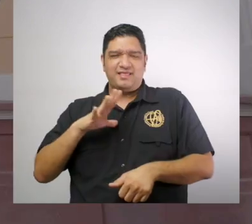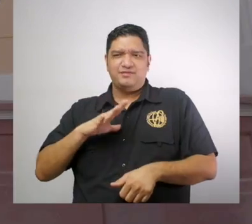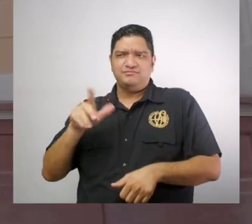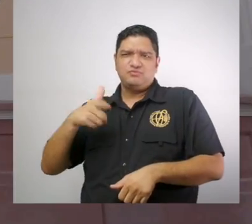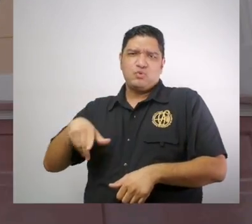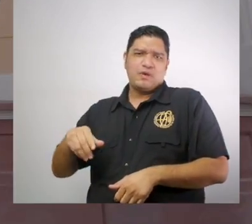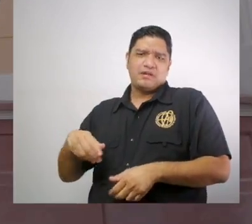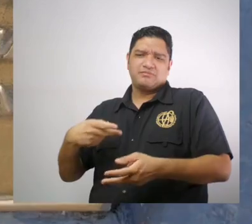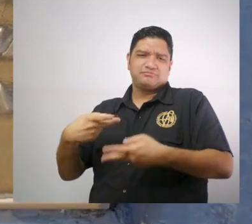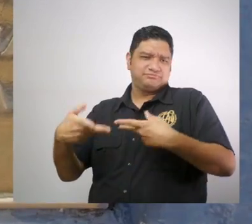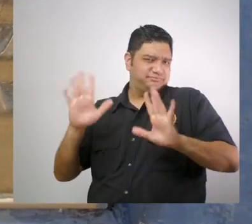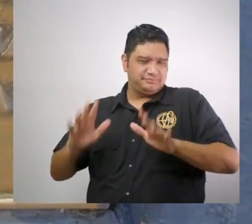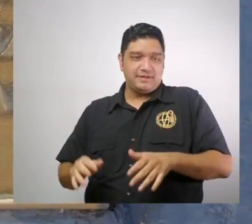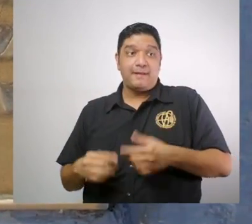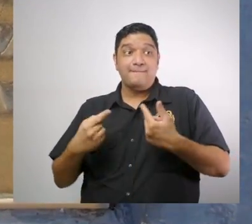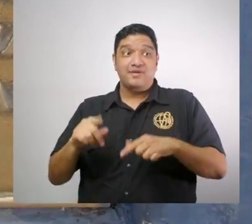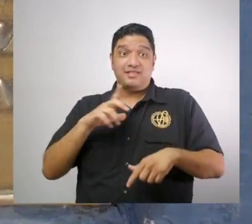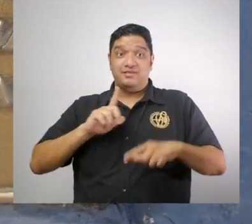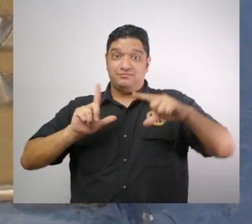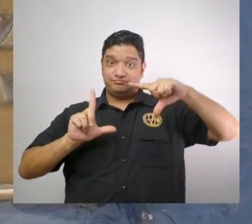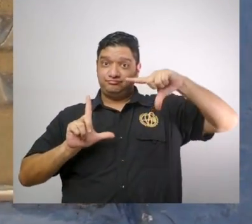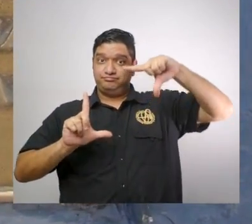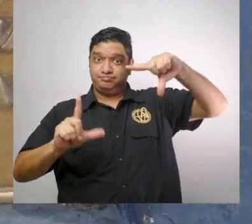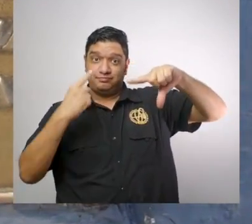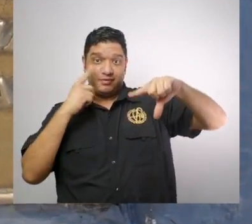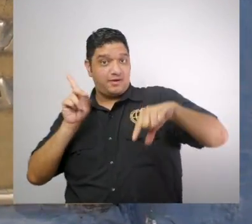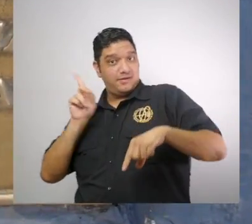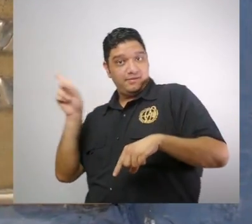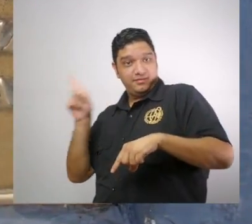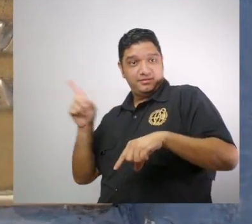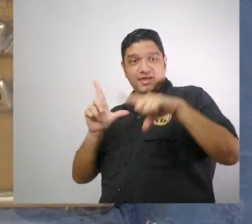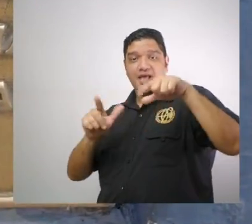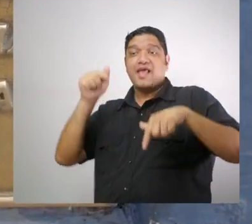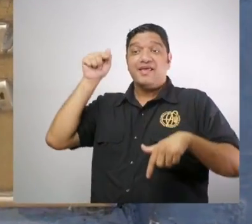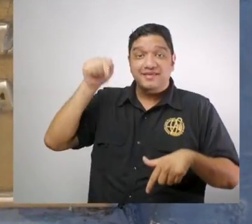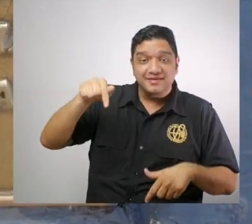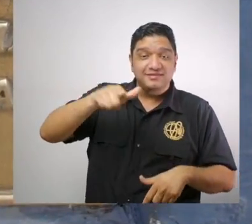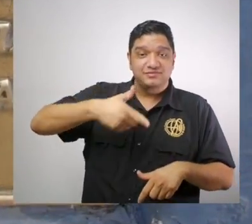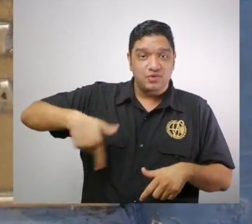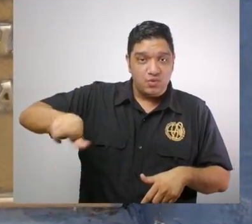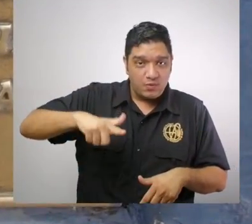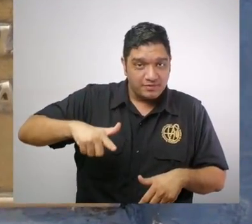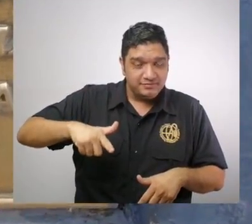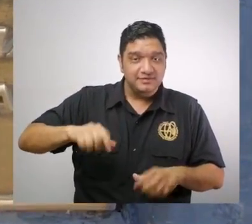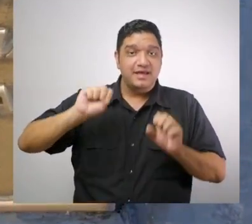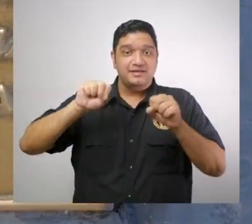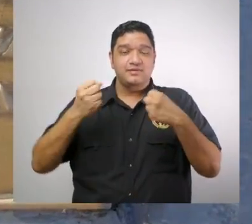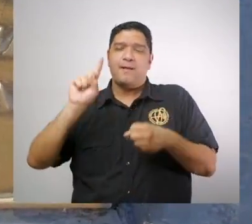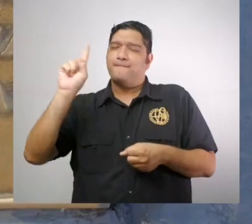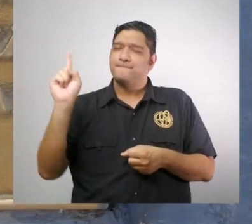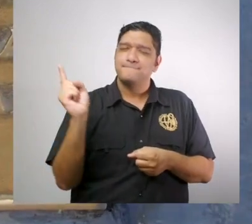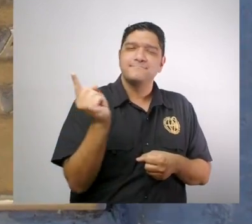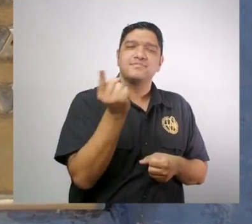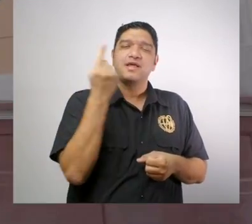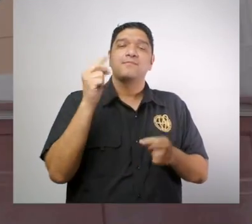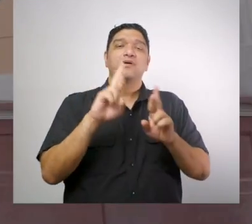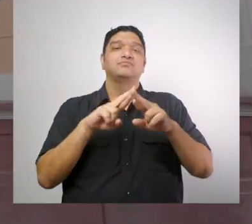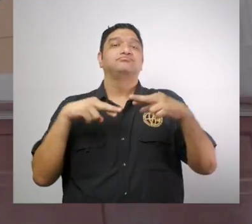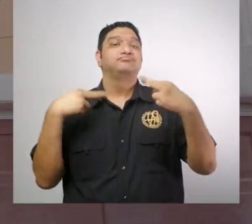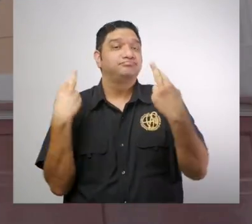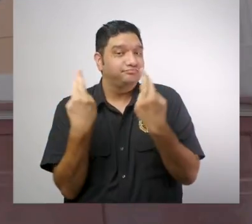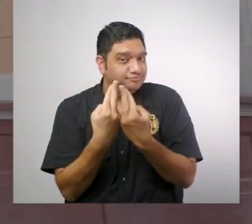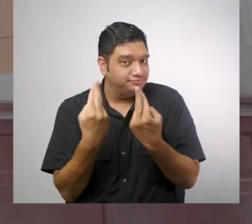comercial, pero allí hay una placa donde nos recuerda que en este lugar se llevó a cabo la primera sesión